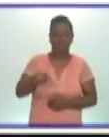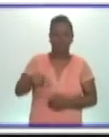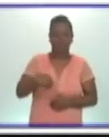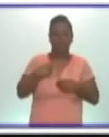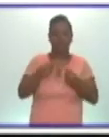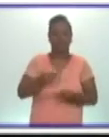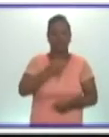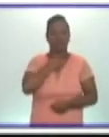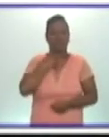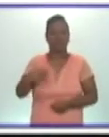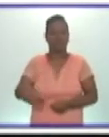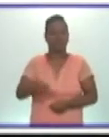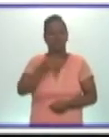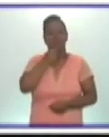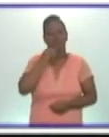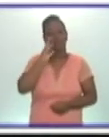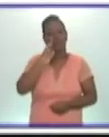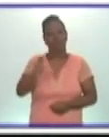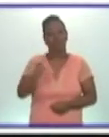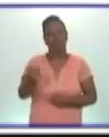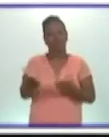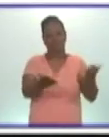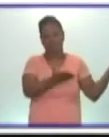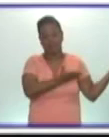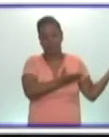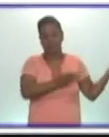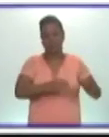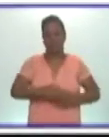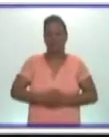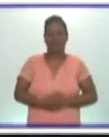ejercicios, ¿podrás resolverlos?